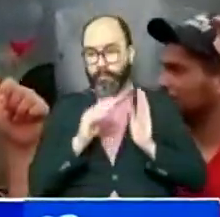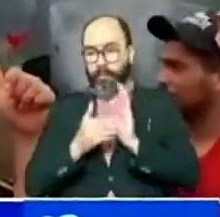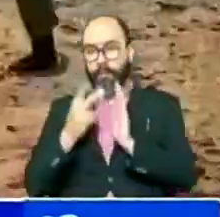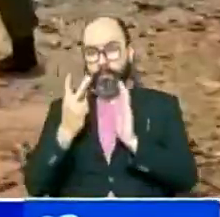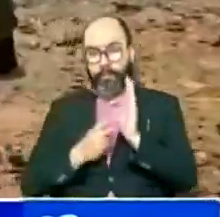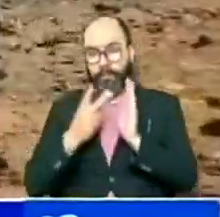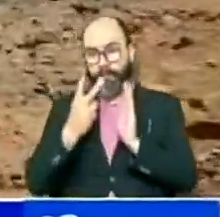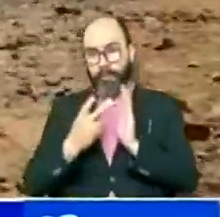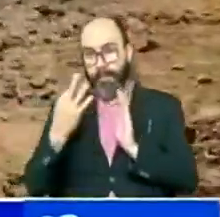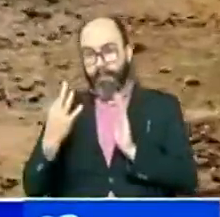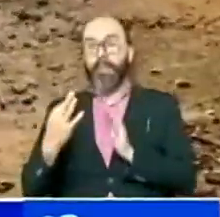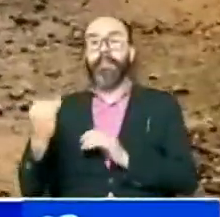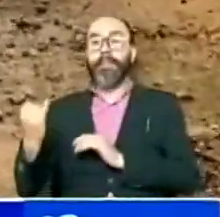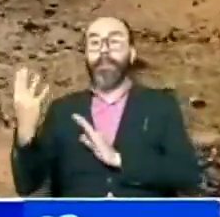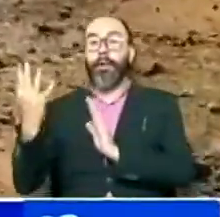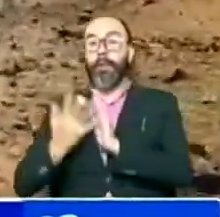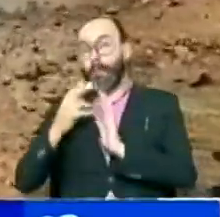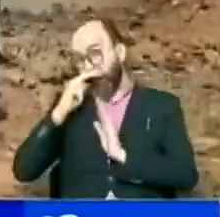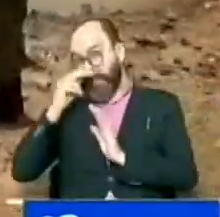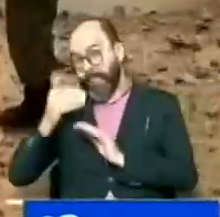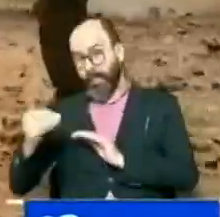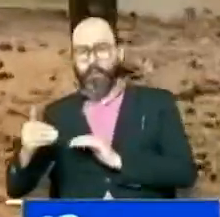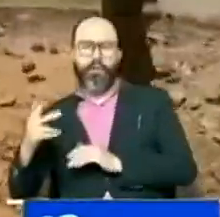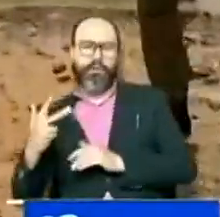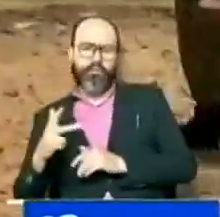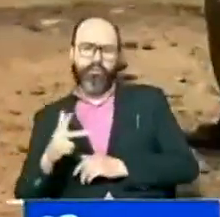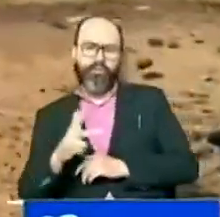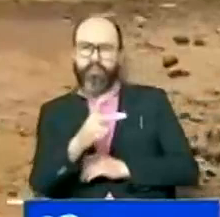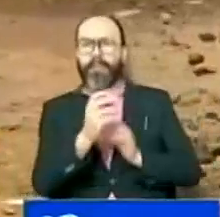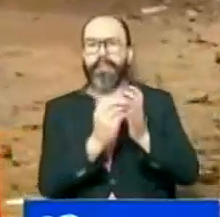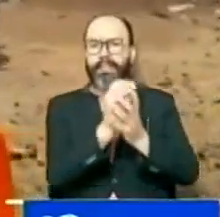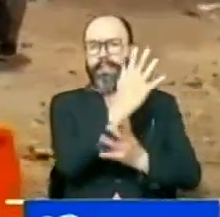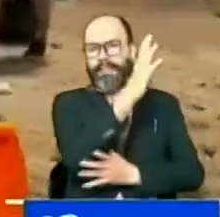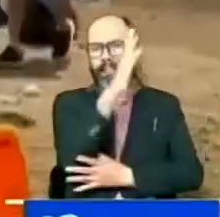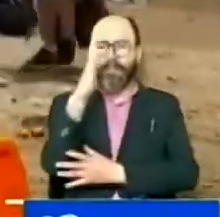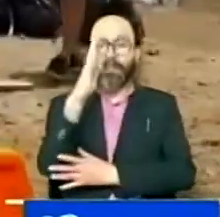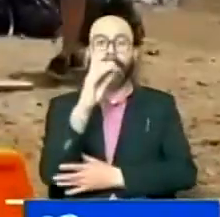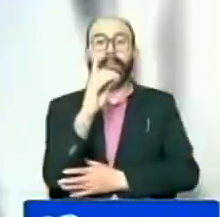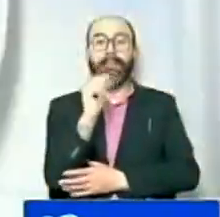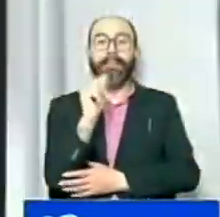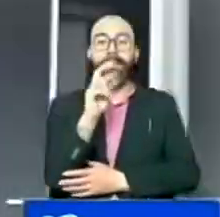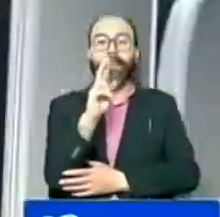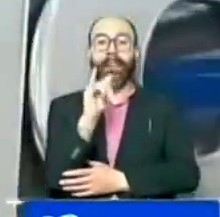cerca de 5.000 niños atravesaron la selva del Darién buscando el sueño americano.